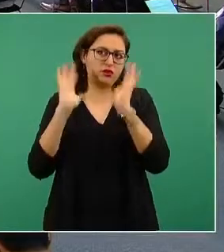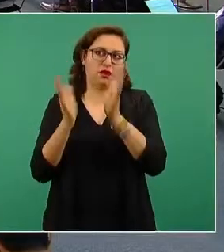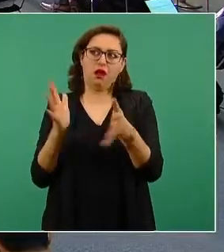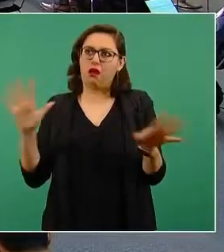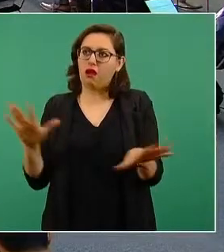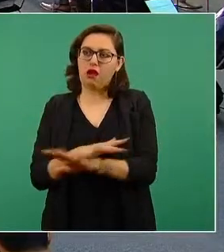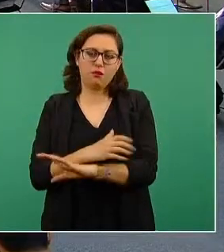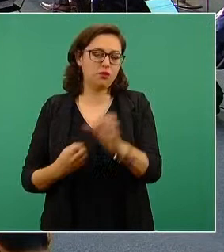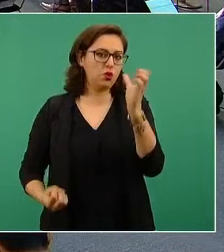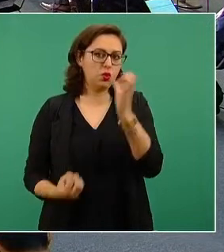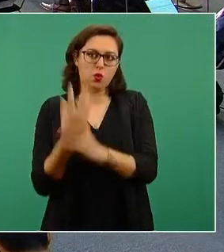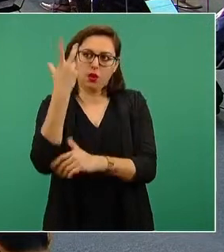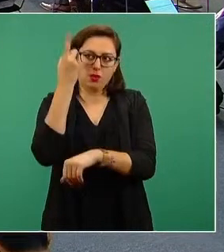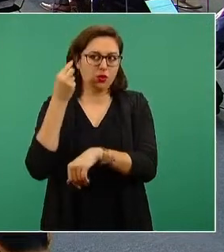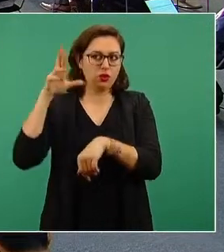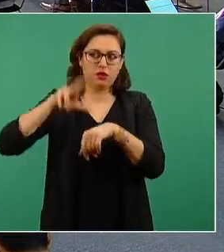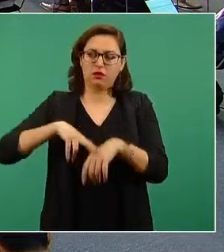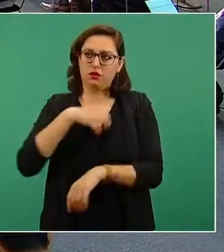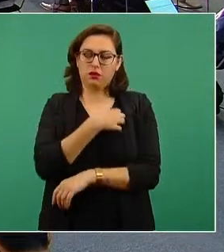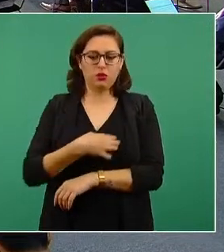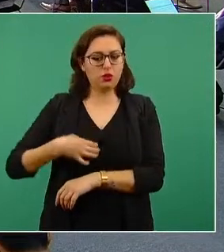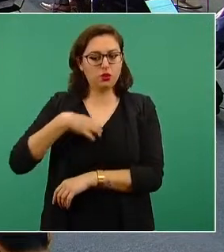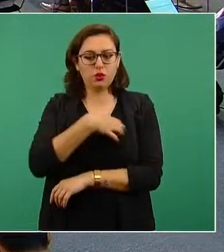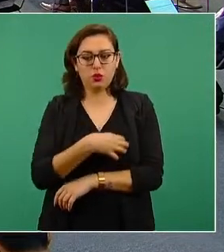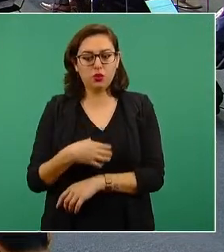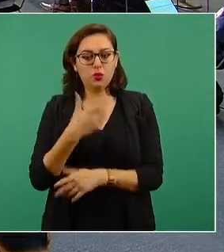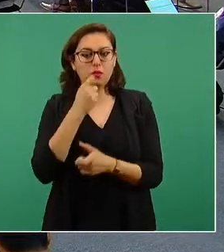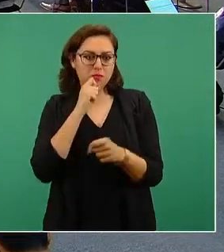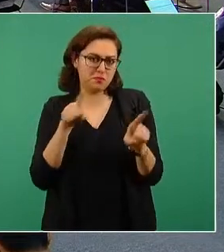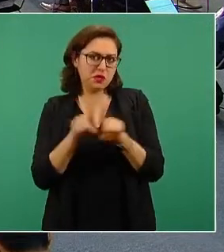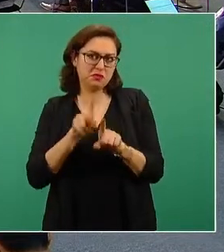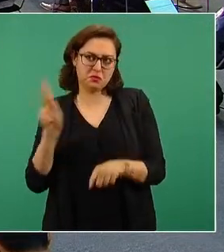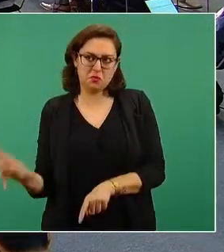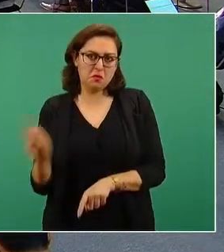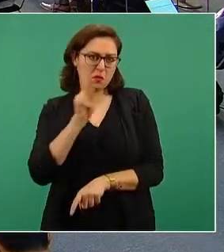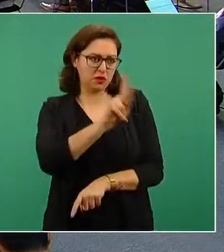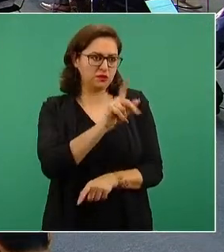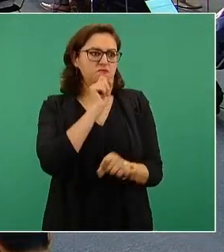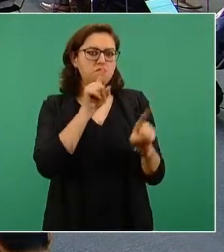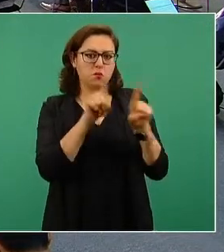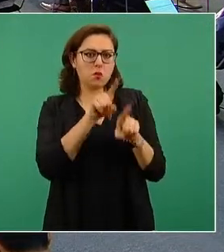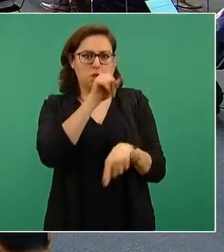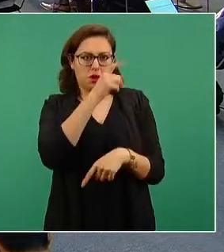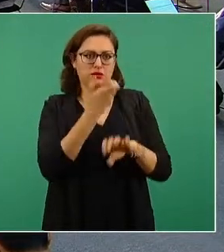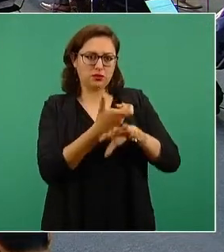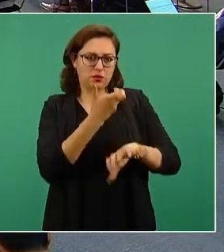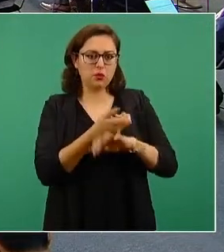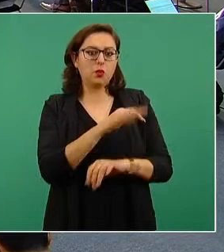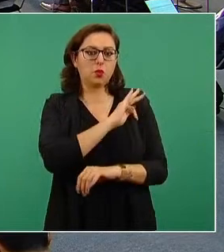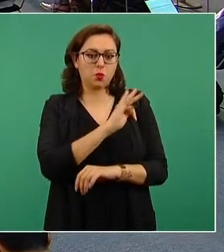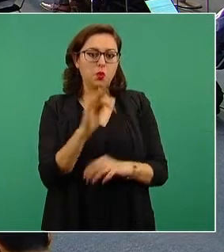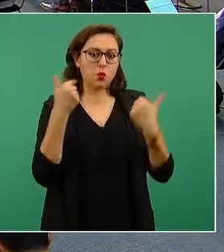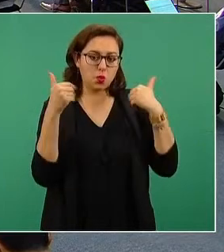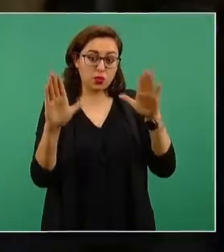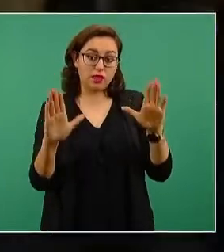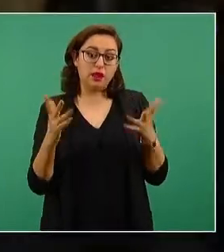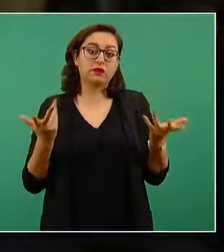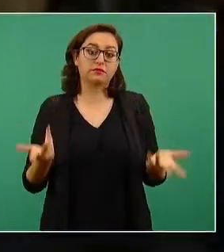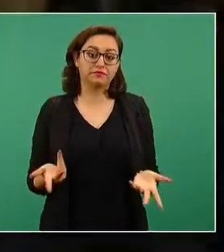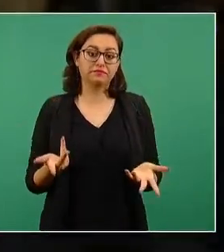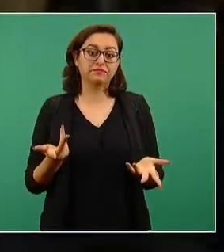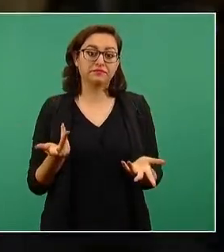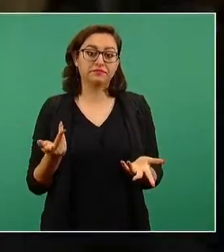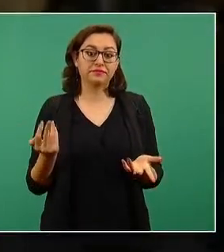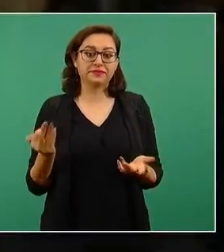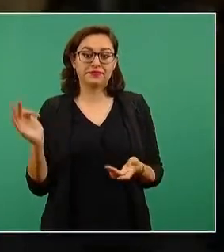paradigma incluso en el Poli. Entonces, sería algo similar con los consulados, pero pues obviamente es más trabajo, por